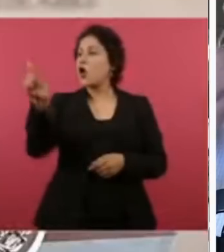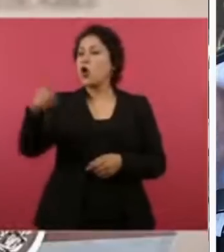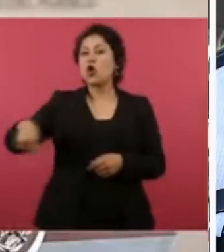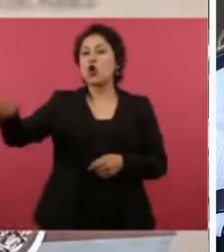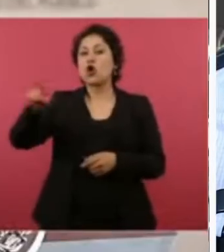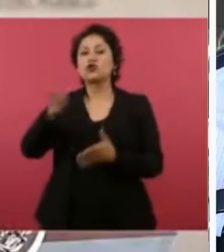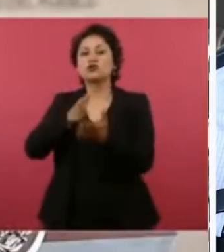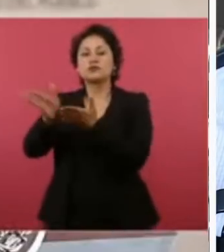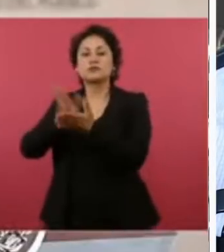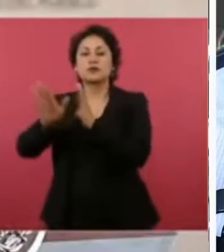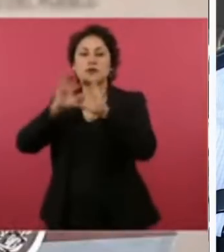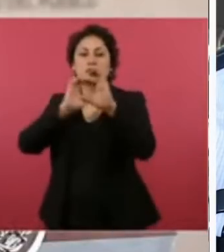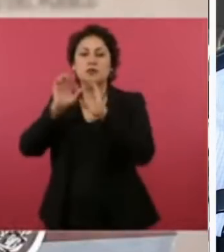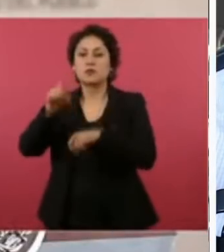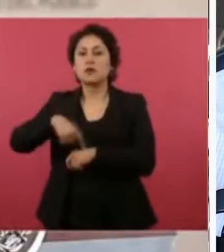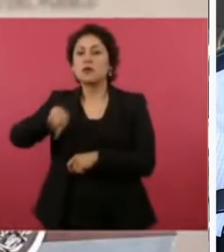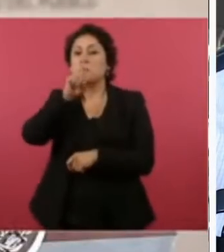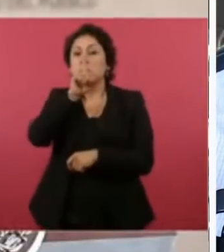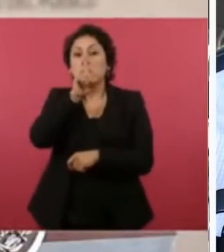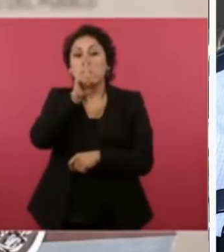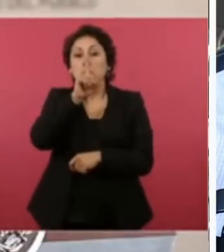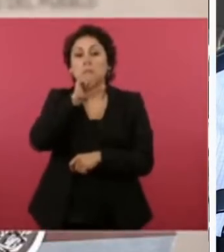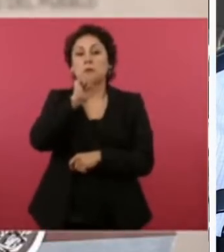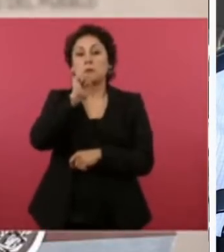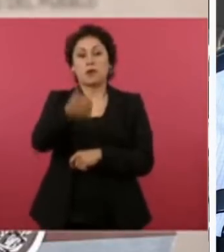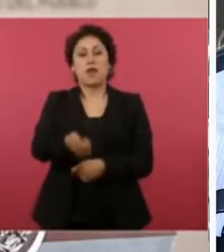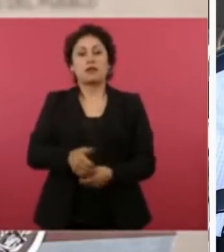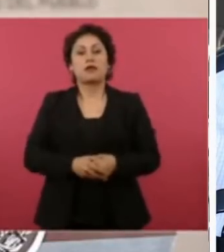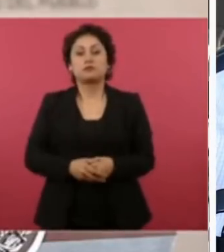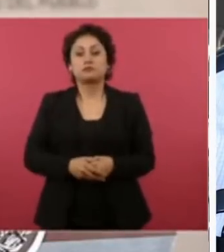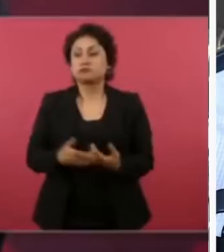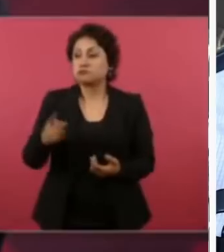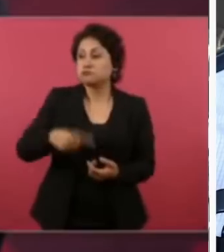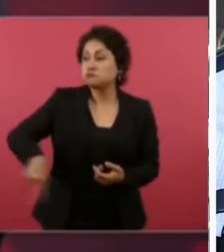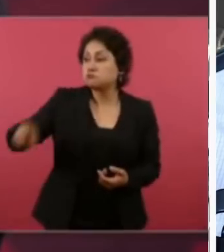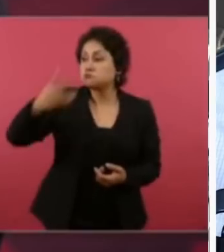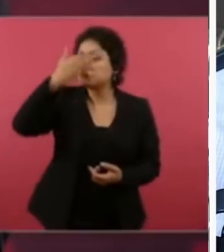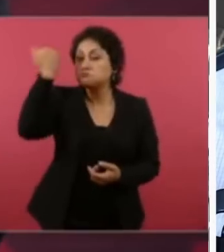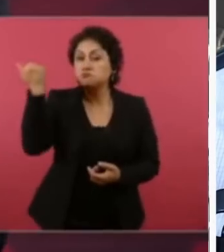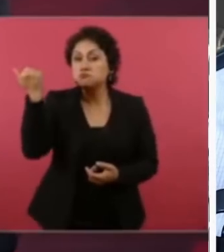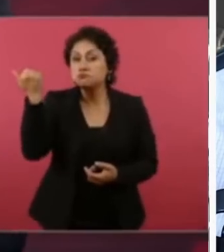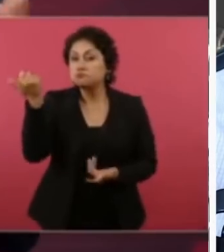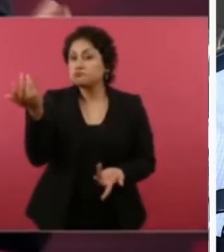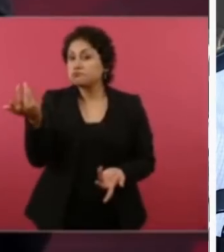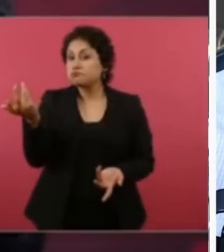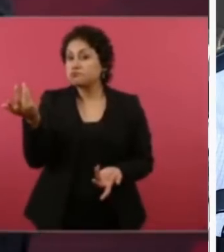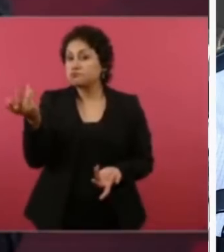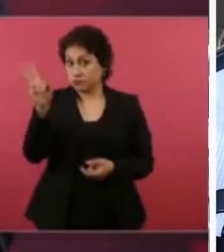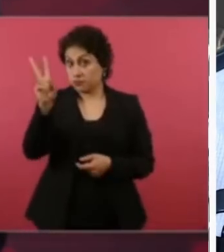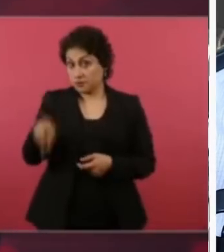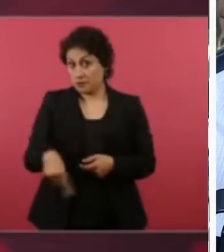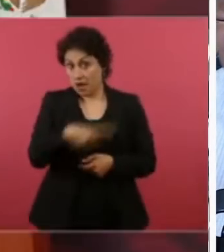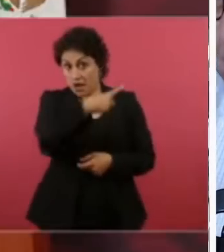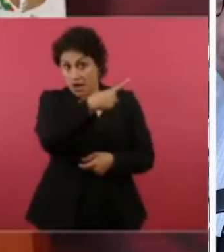ni dijeron nada, pasó de noche, pero fue una muy buena